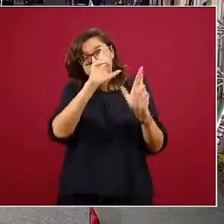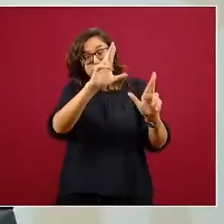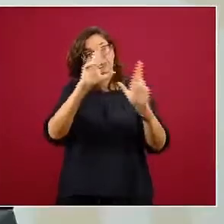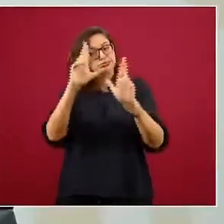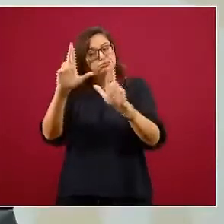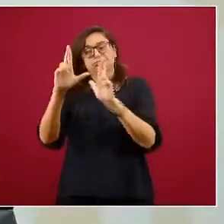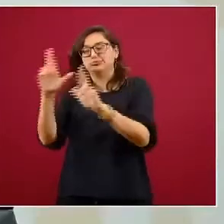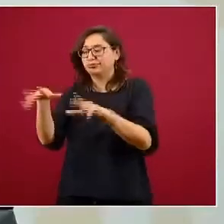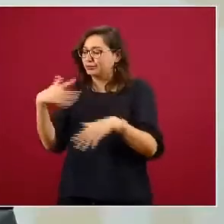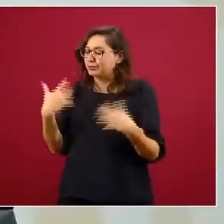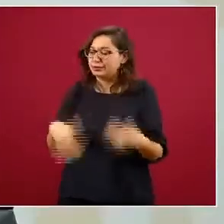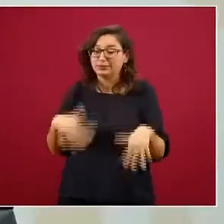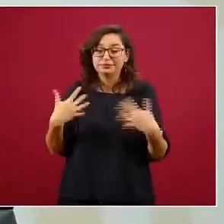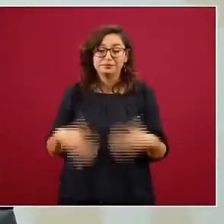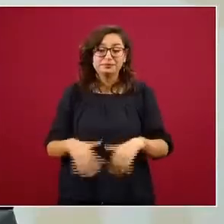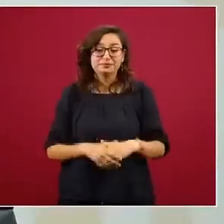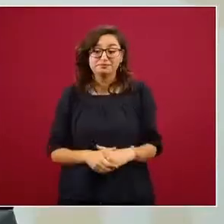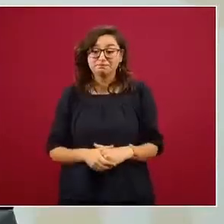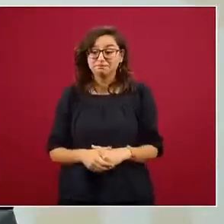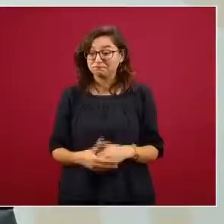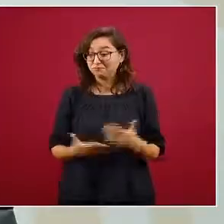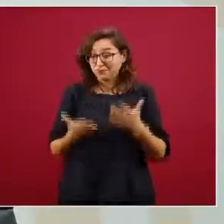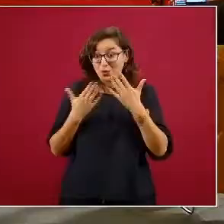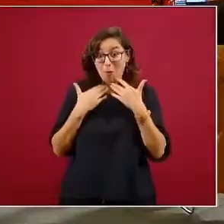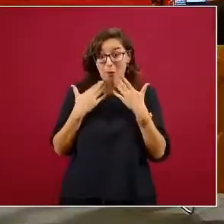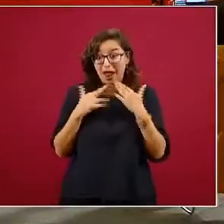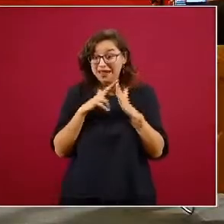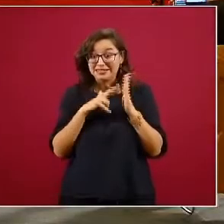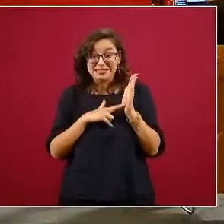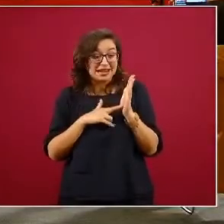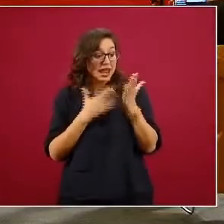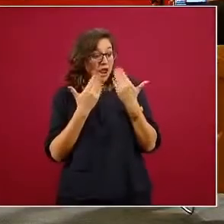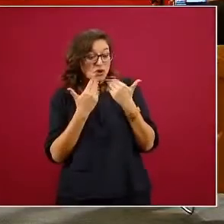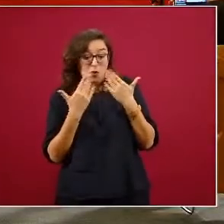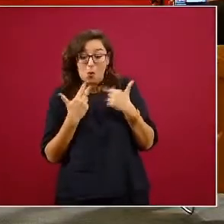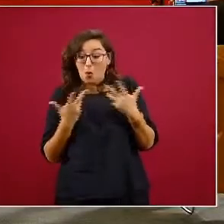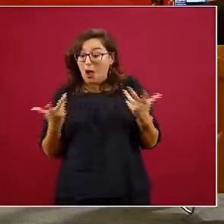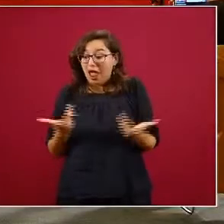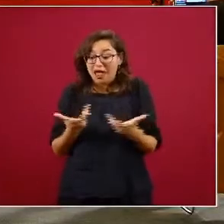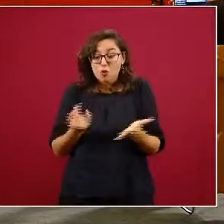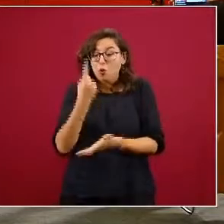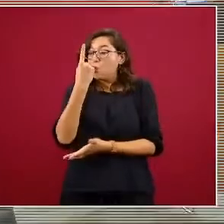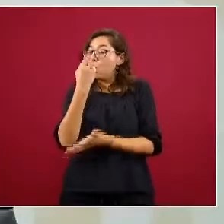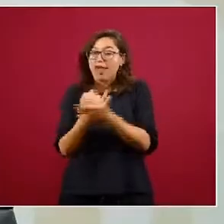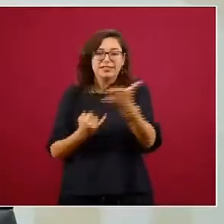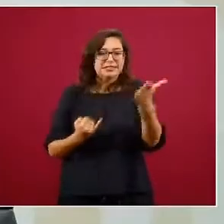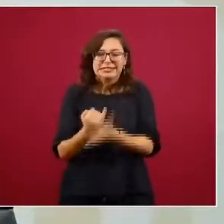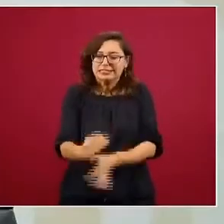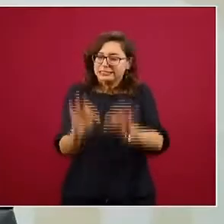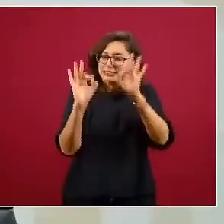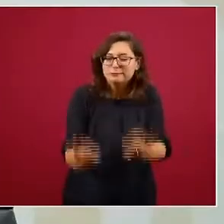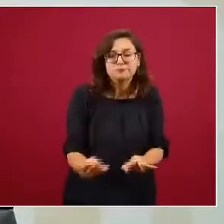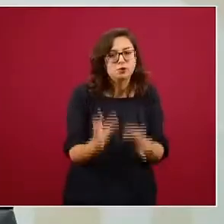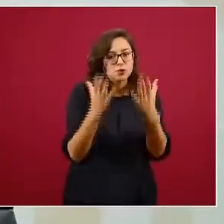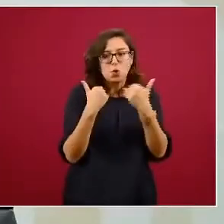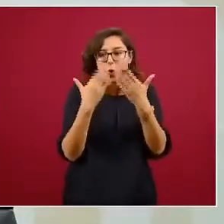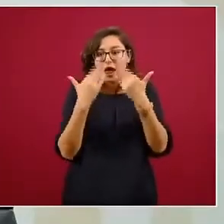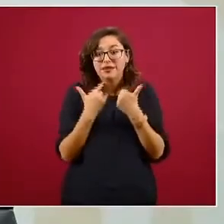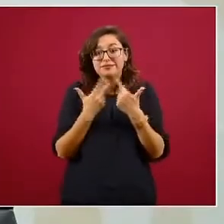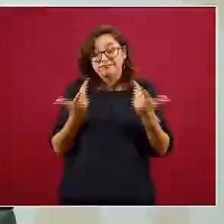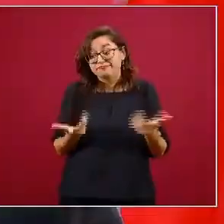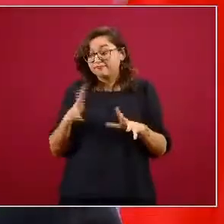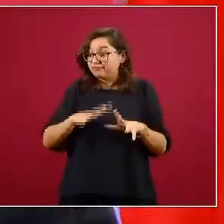necesariamente como sociedad tenemos que responsablemente y de una manera unida, por eso la unidad es